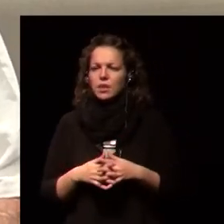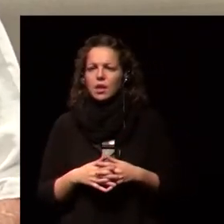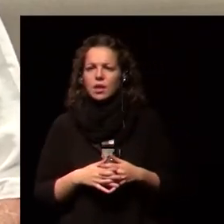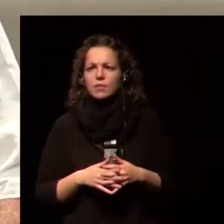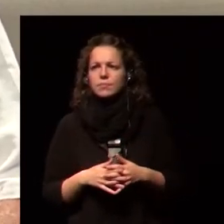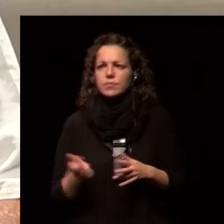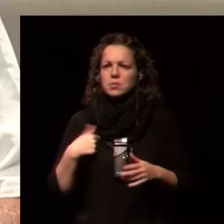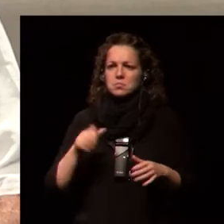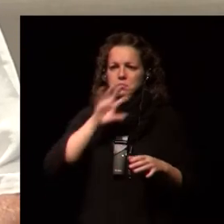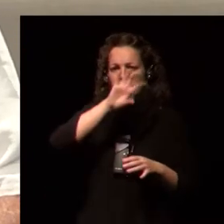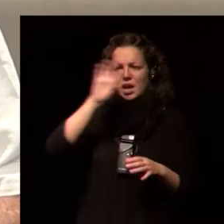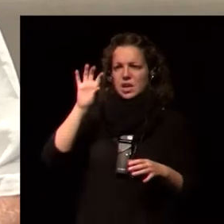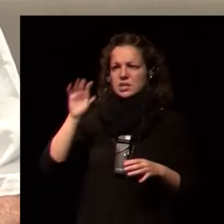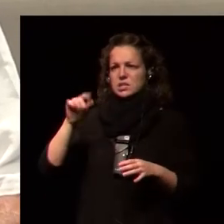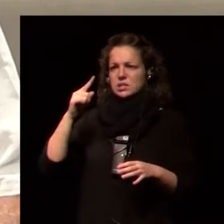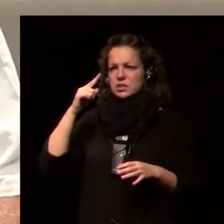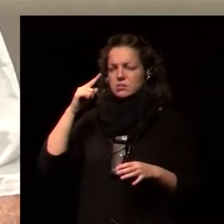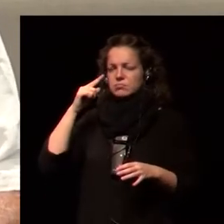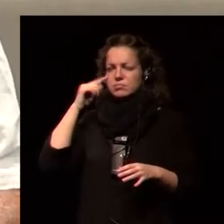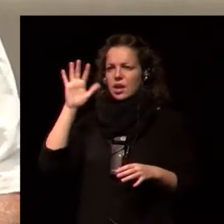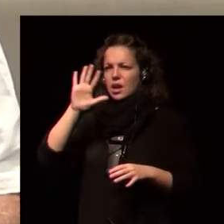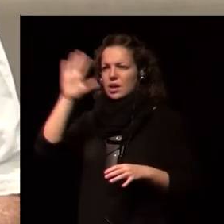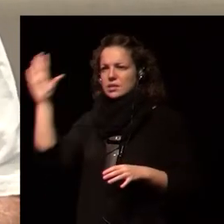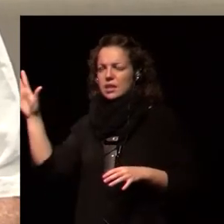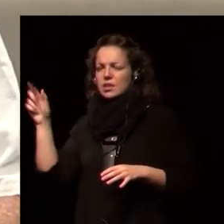seis países asiáticos. Muchas de las